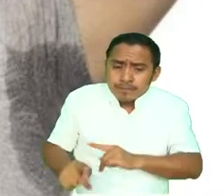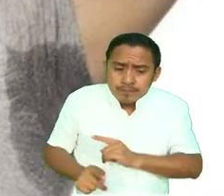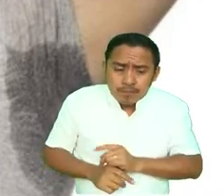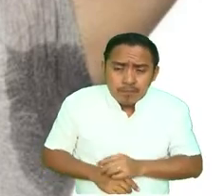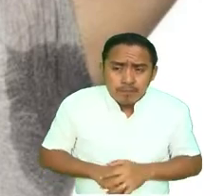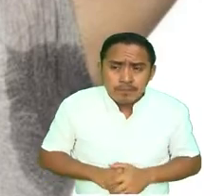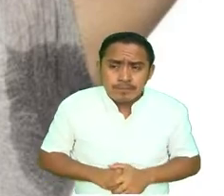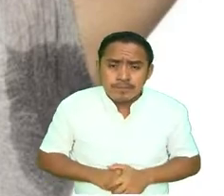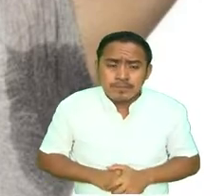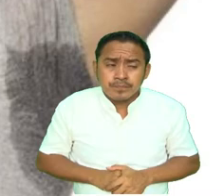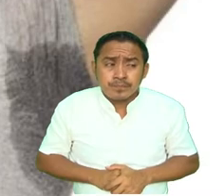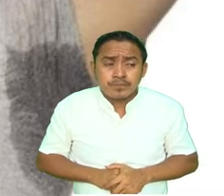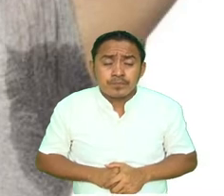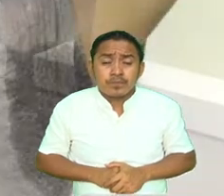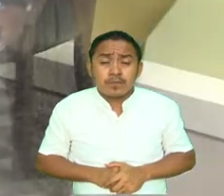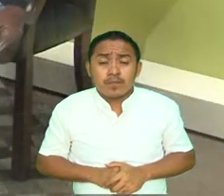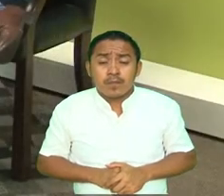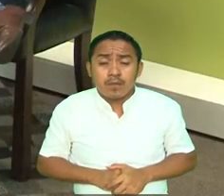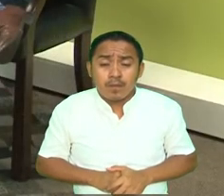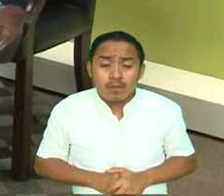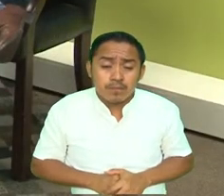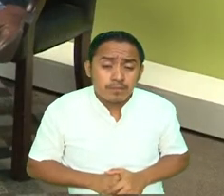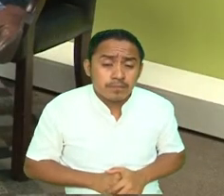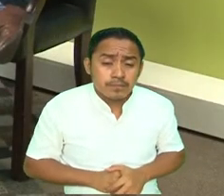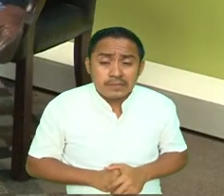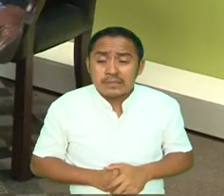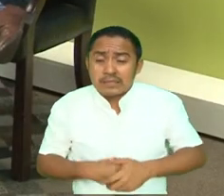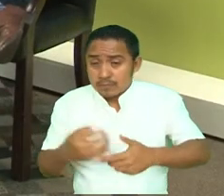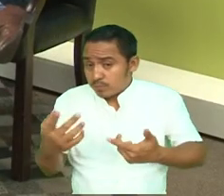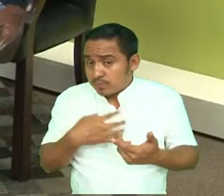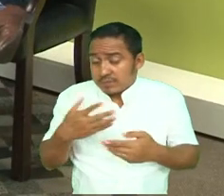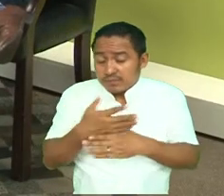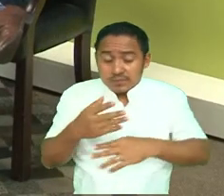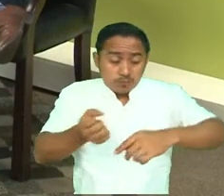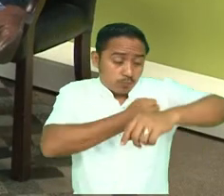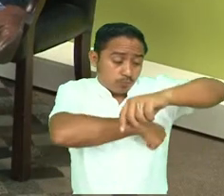que el tipo de desodorante